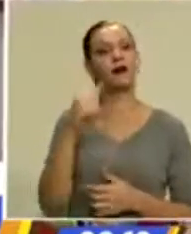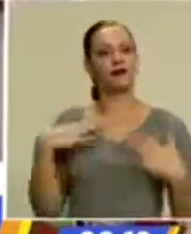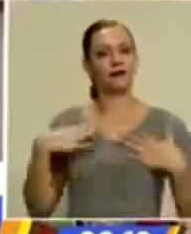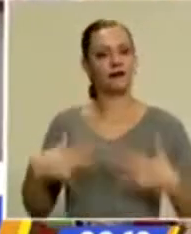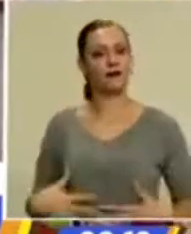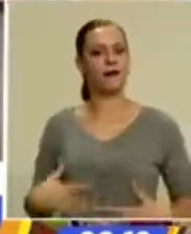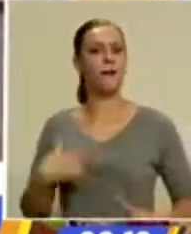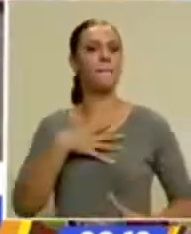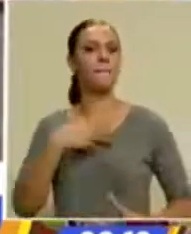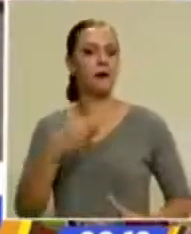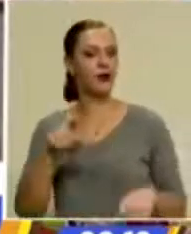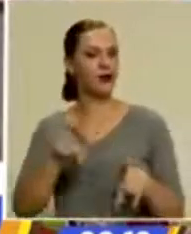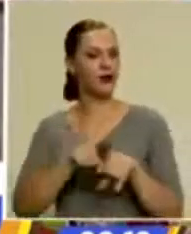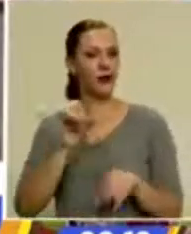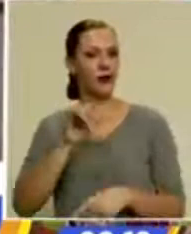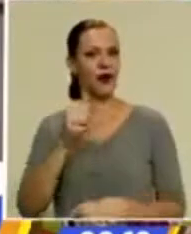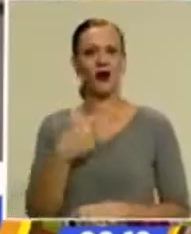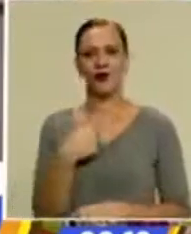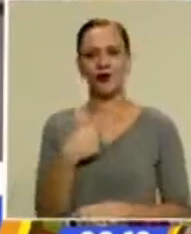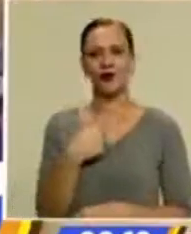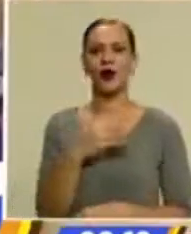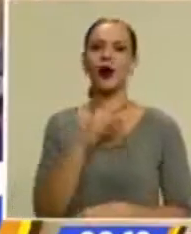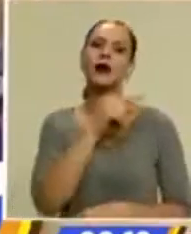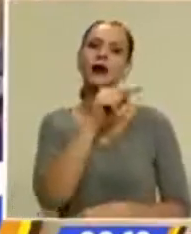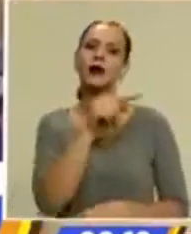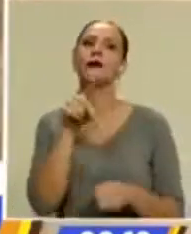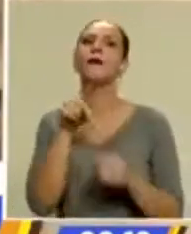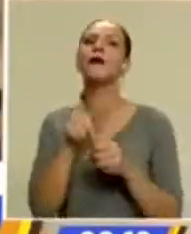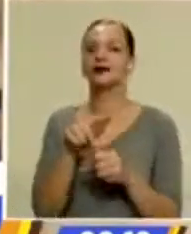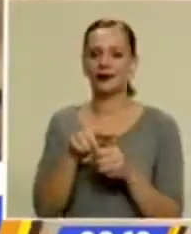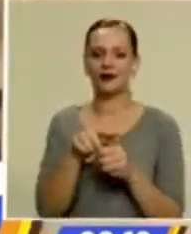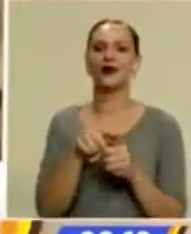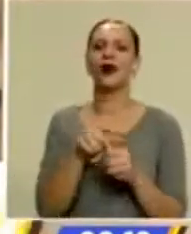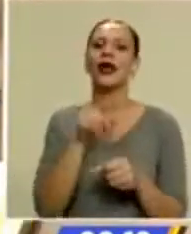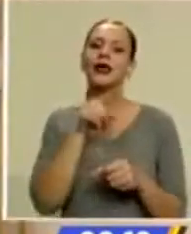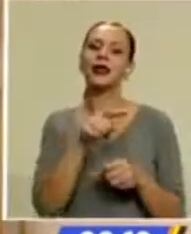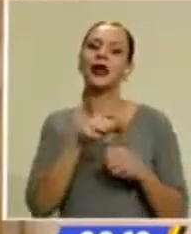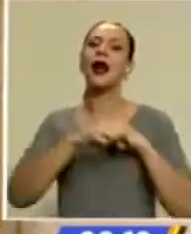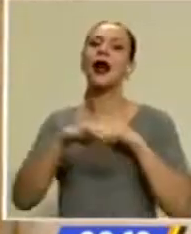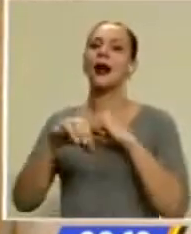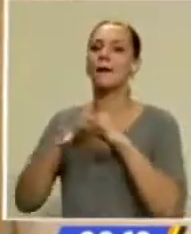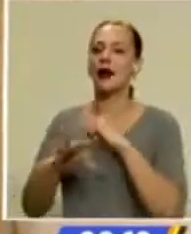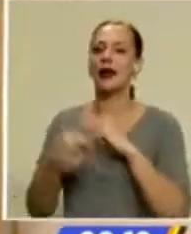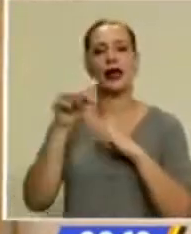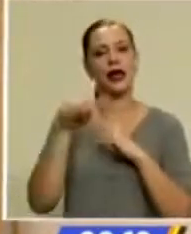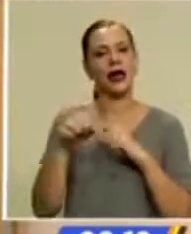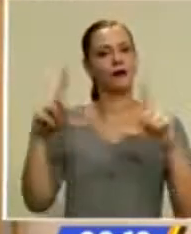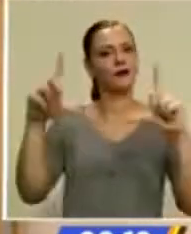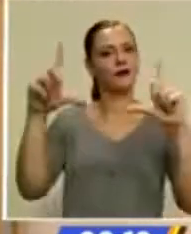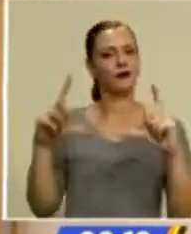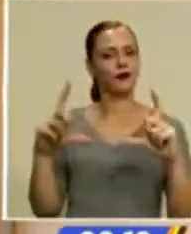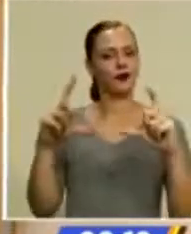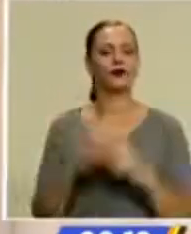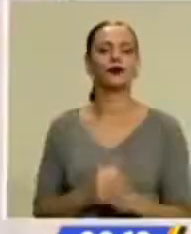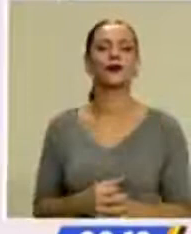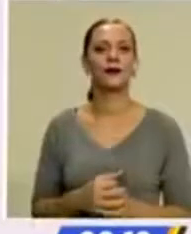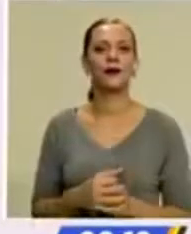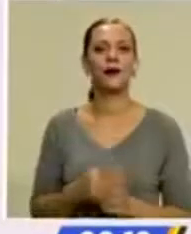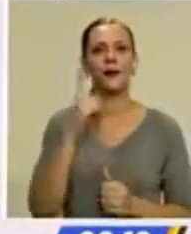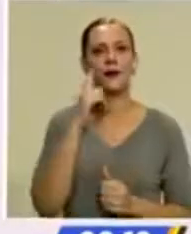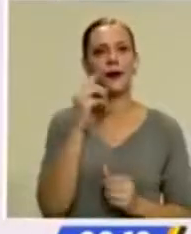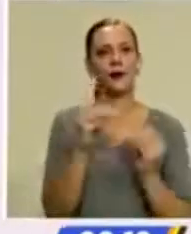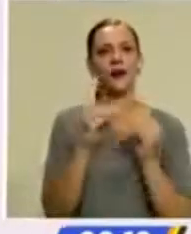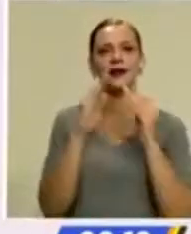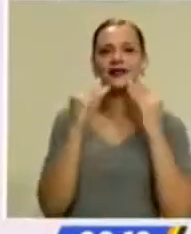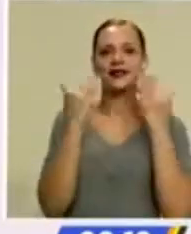blanco. También, como yo, y ella está participando de esa campaña. Aquí nos tomamos la otra vez para salir